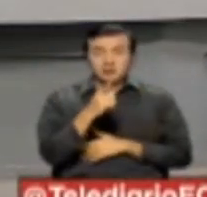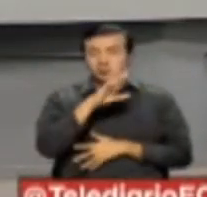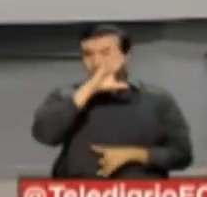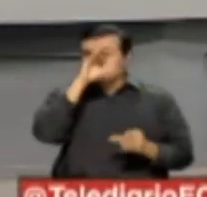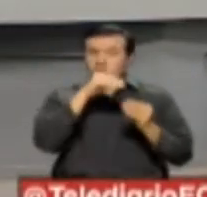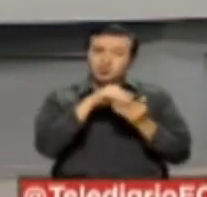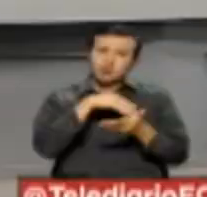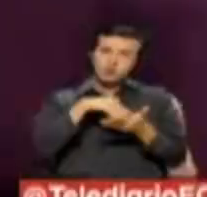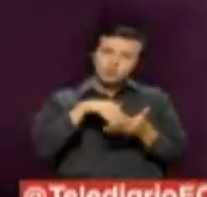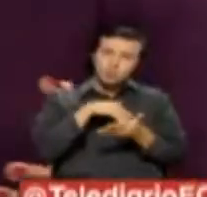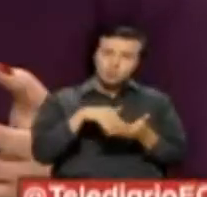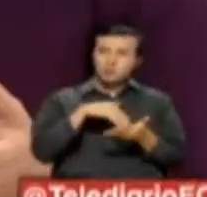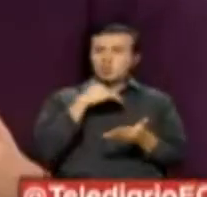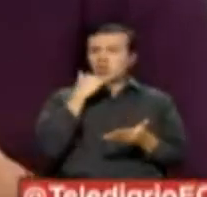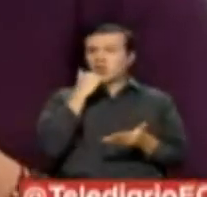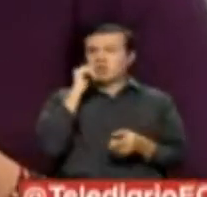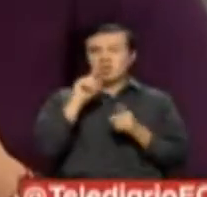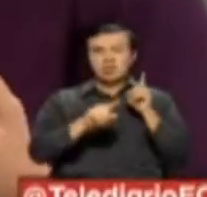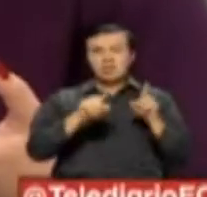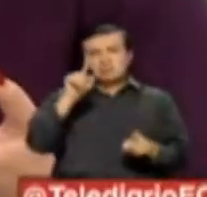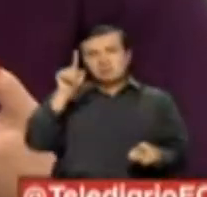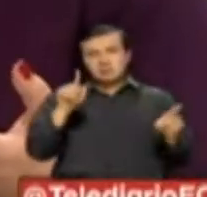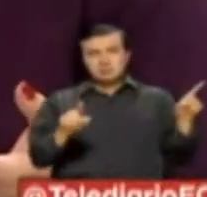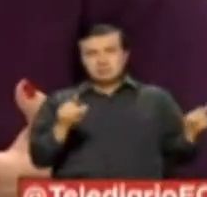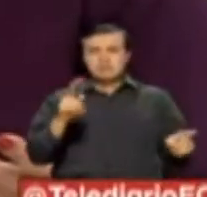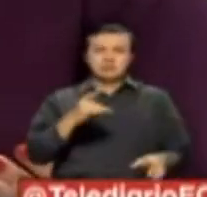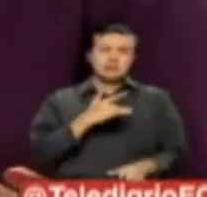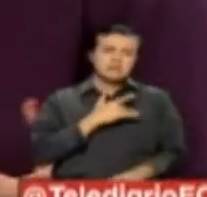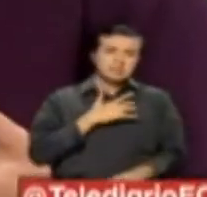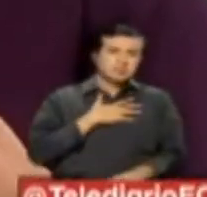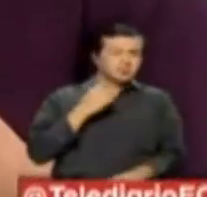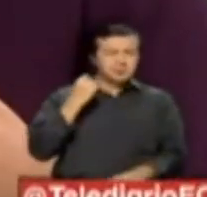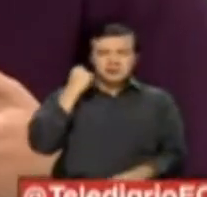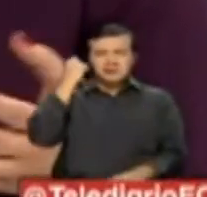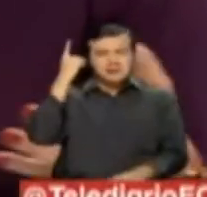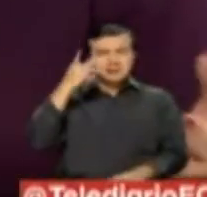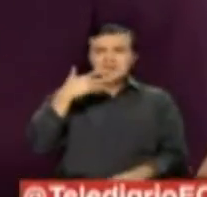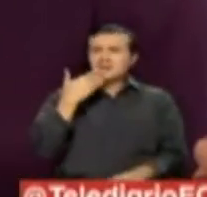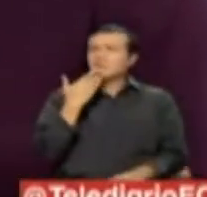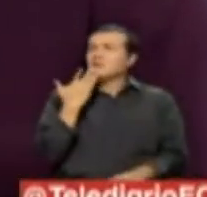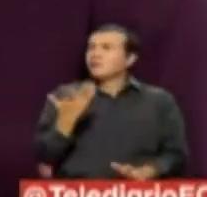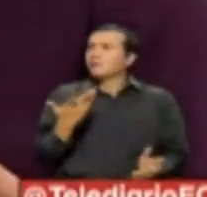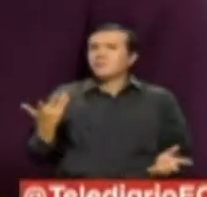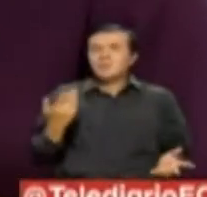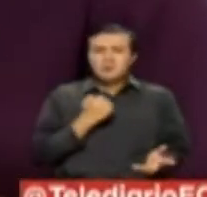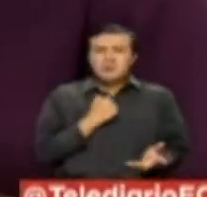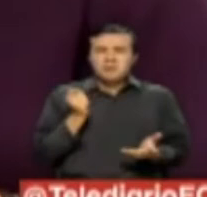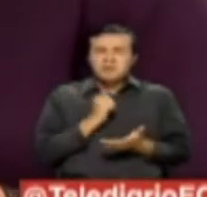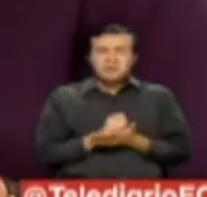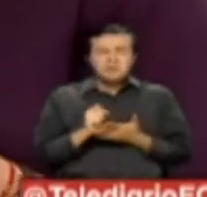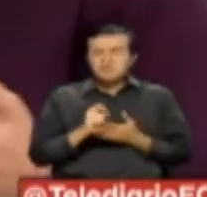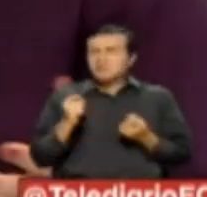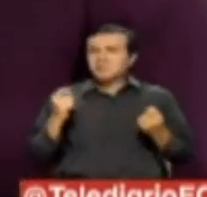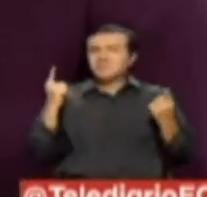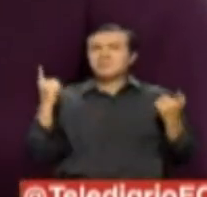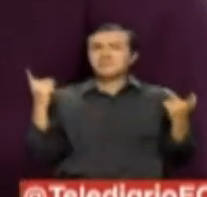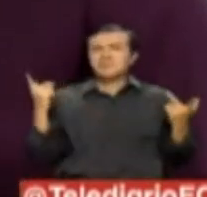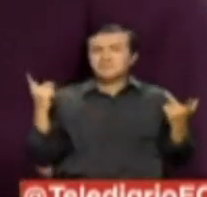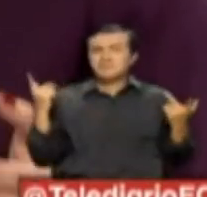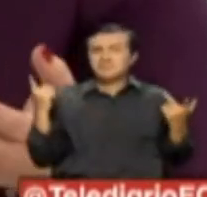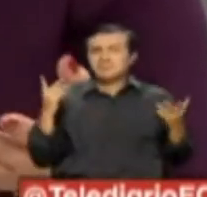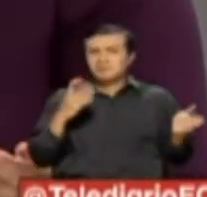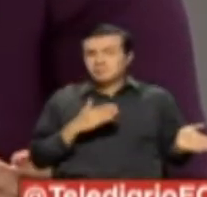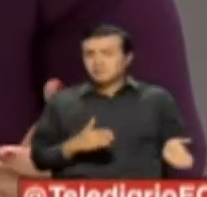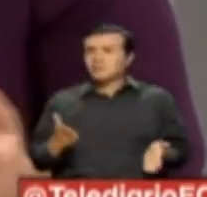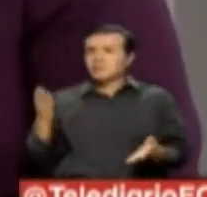todas estas inquietudes que a veces nos queda no sabemos cómo es que es la propiedad intelectual qué podemos hacer con